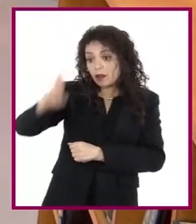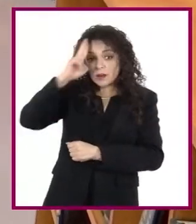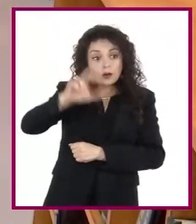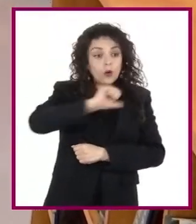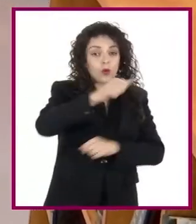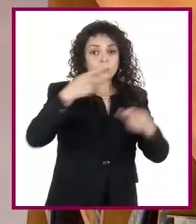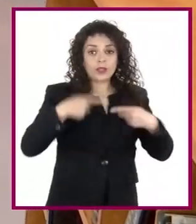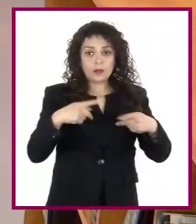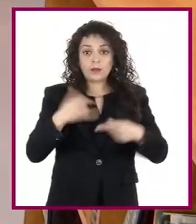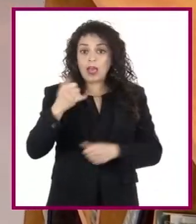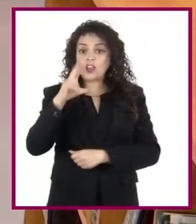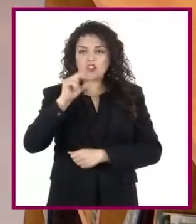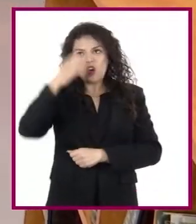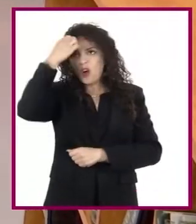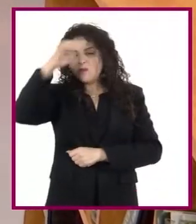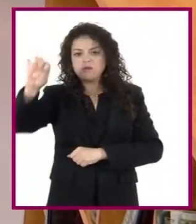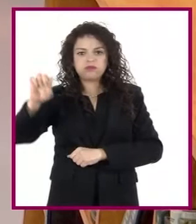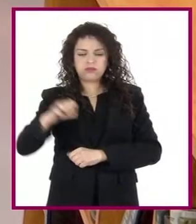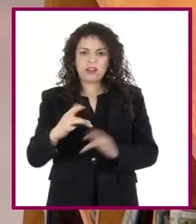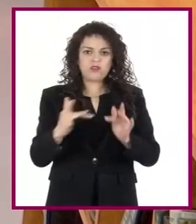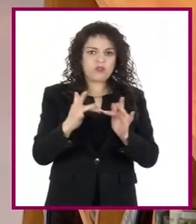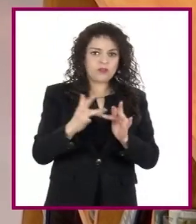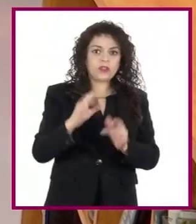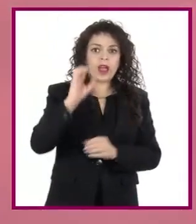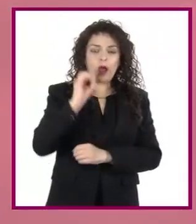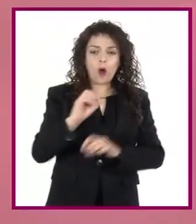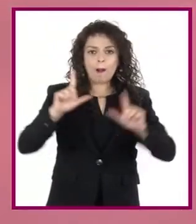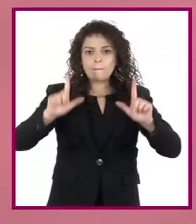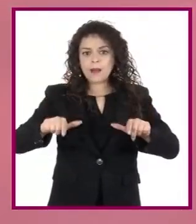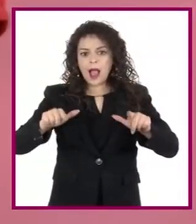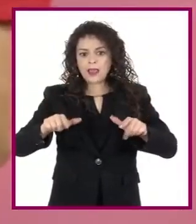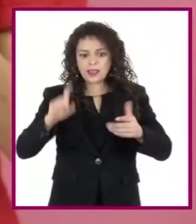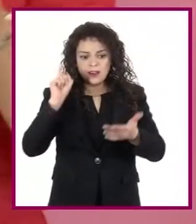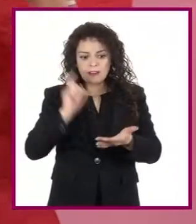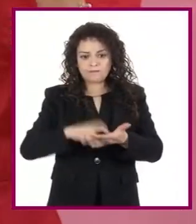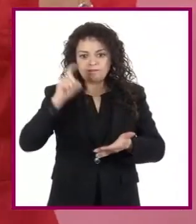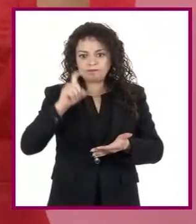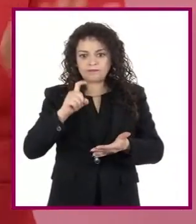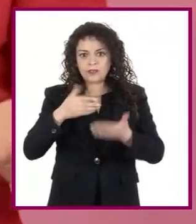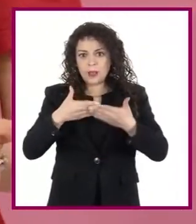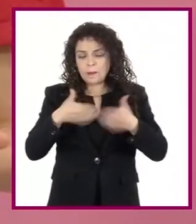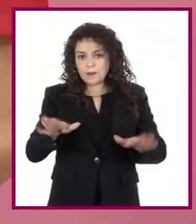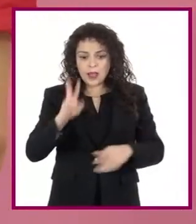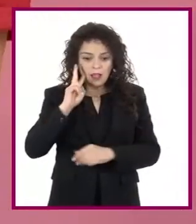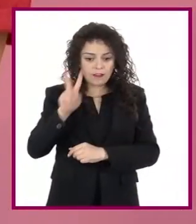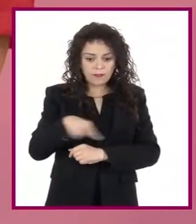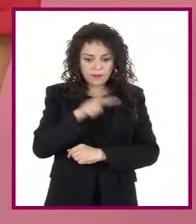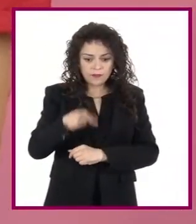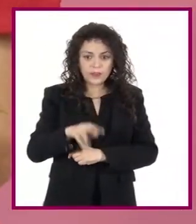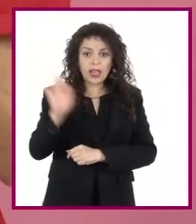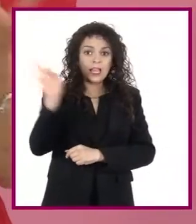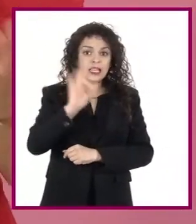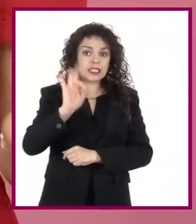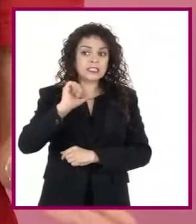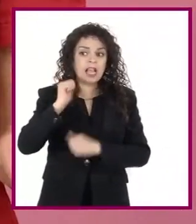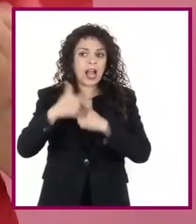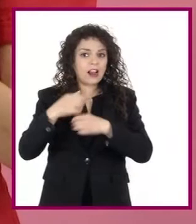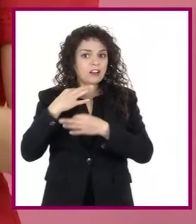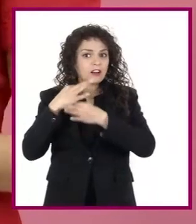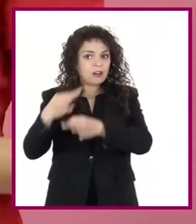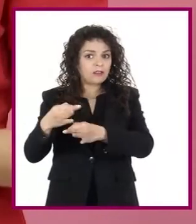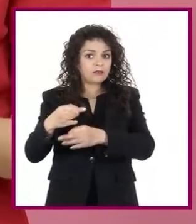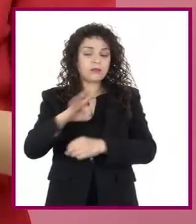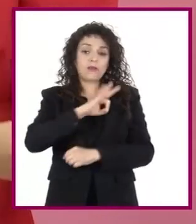tener contacto con extraños o meterse en páginas en las que, aunque algo les parezca atractivo, puedan